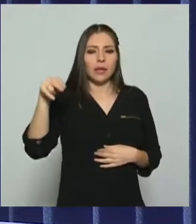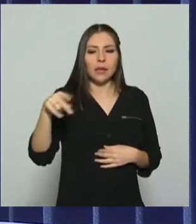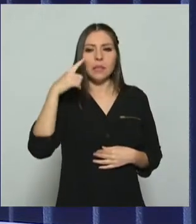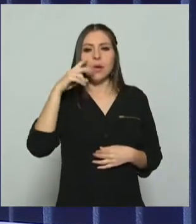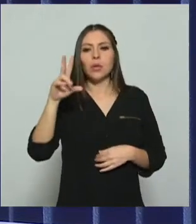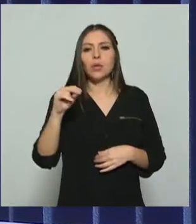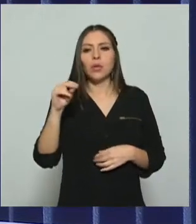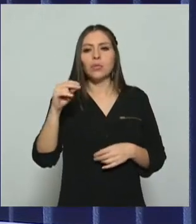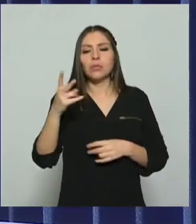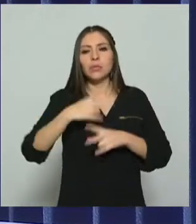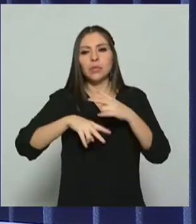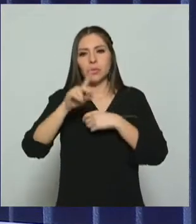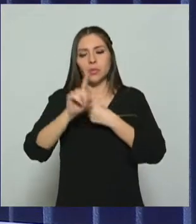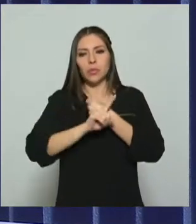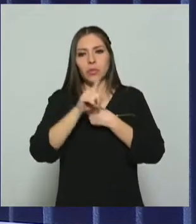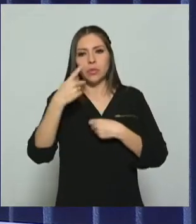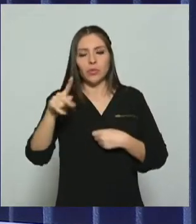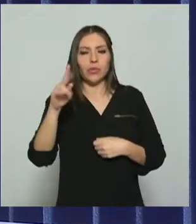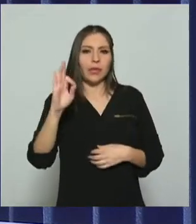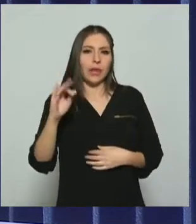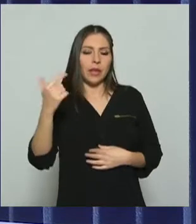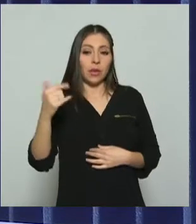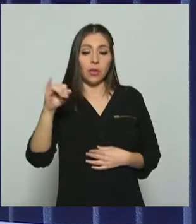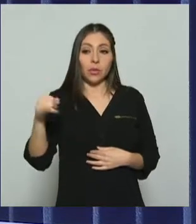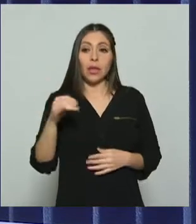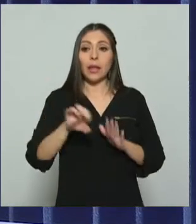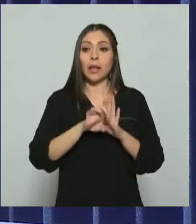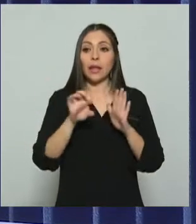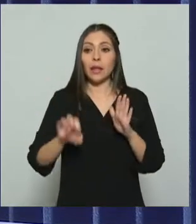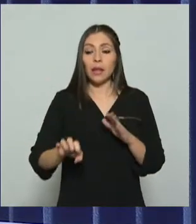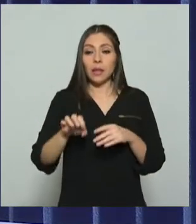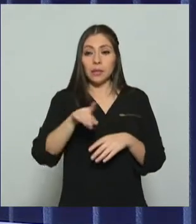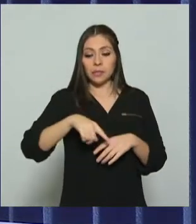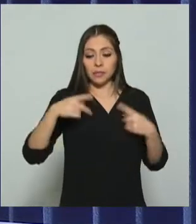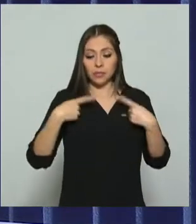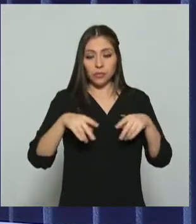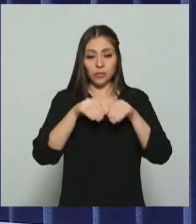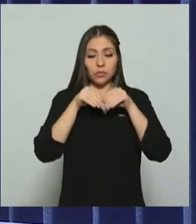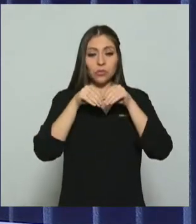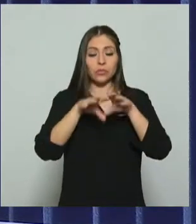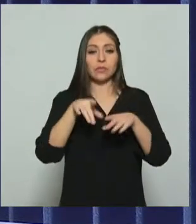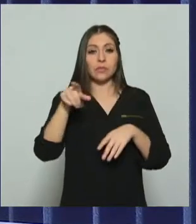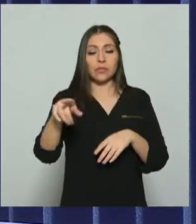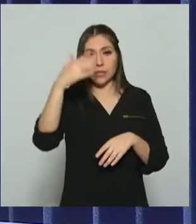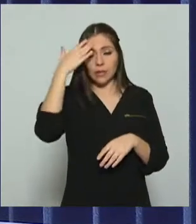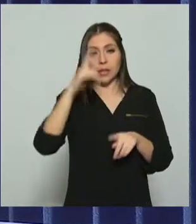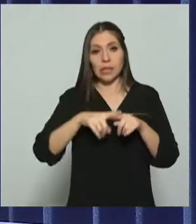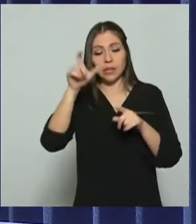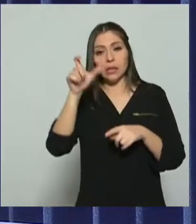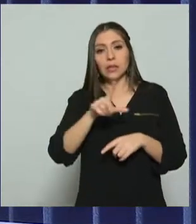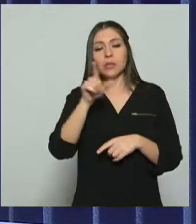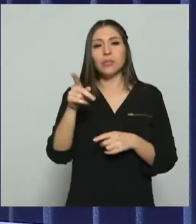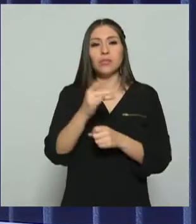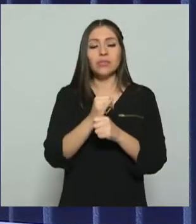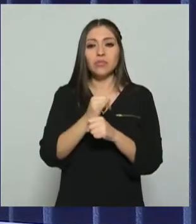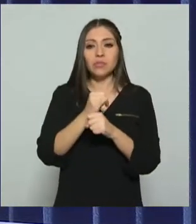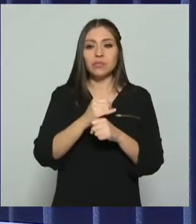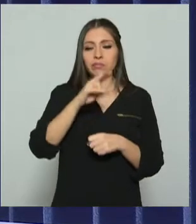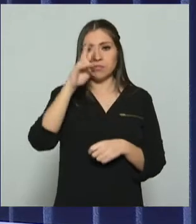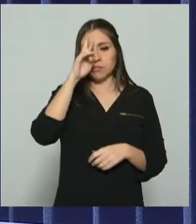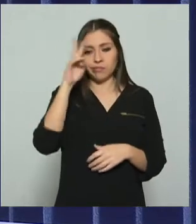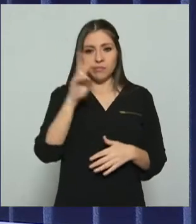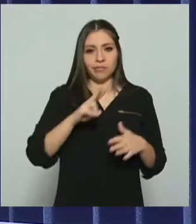investigaciones de la Fiscalía. Si los medios difunden la identidad de este individuo, se va a entorpecer la investigación y este individuo